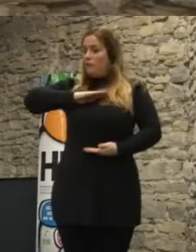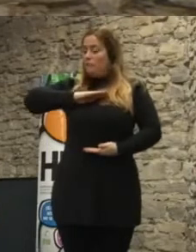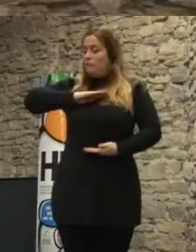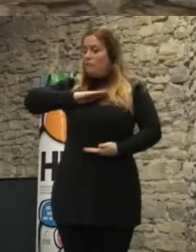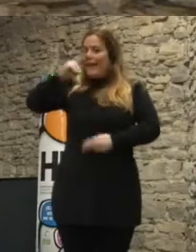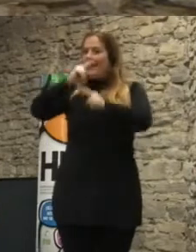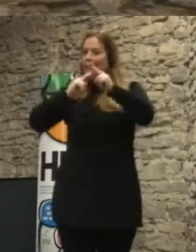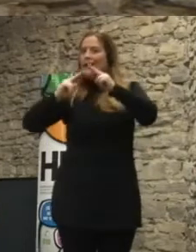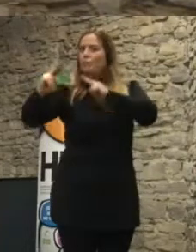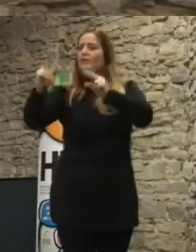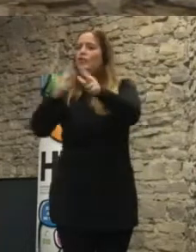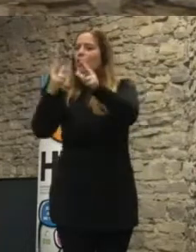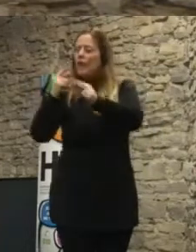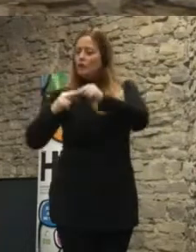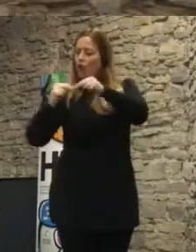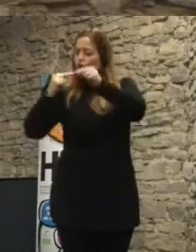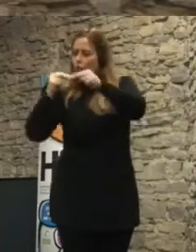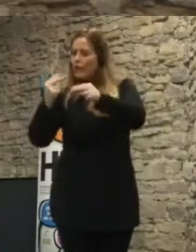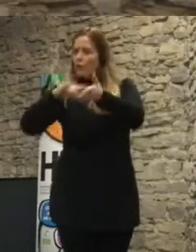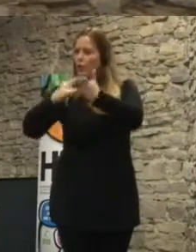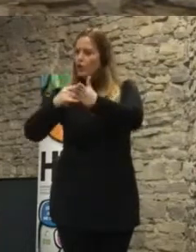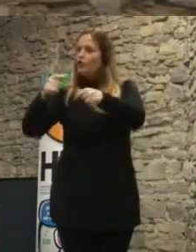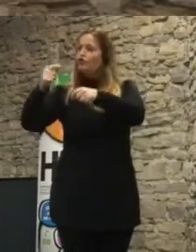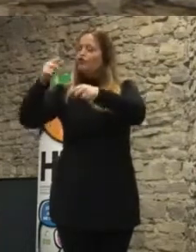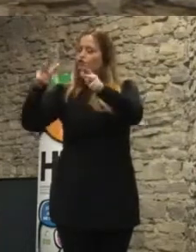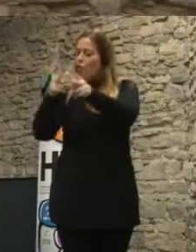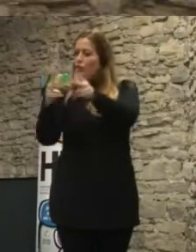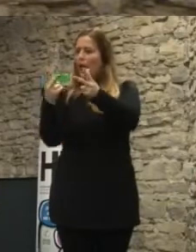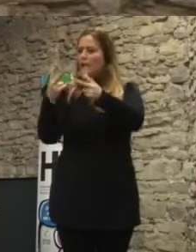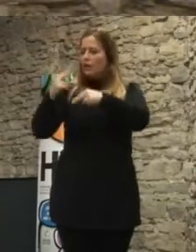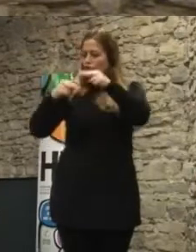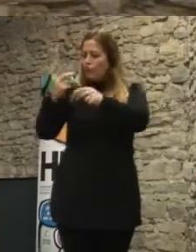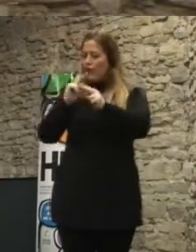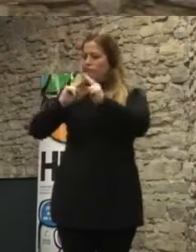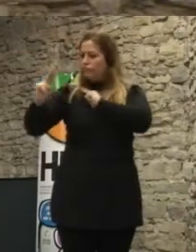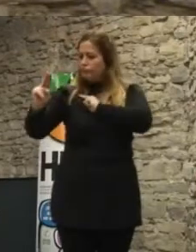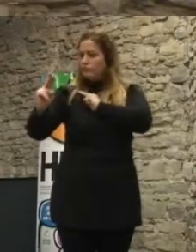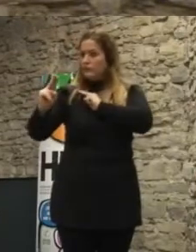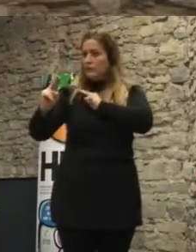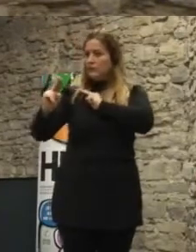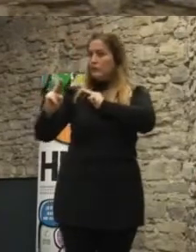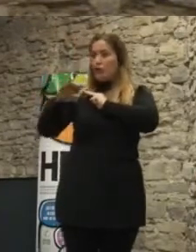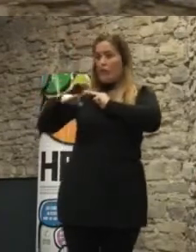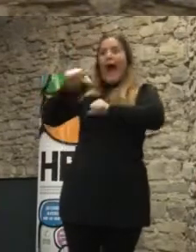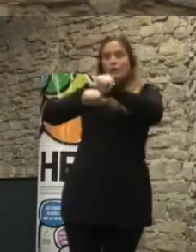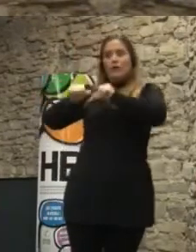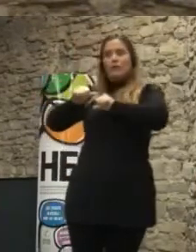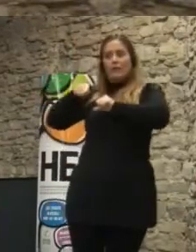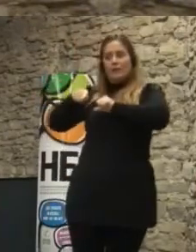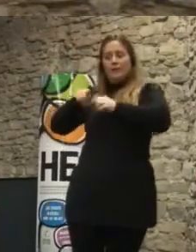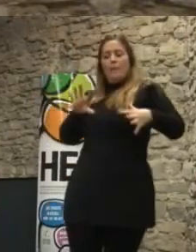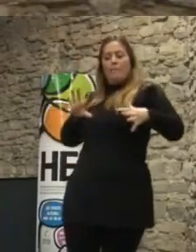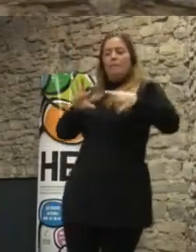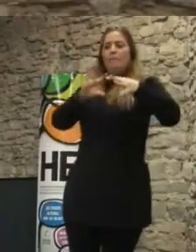construir respuestas sociales y construir proyectos sociales desde las asociaciones tendrá que ver con la capacidad también de